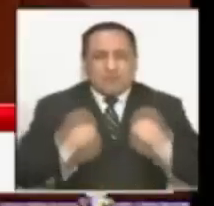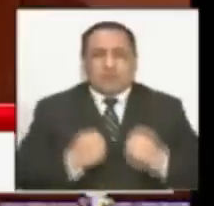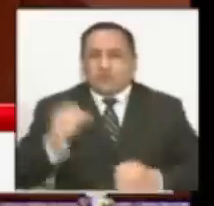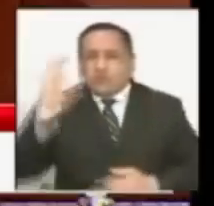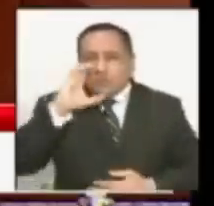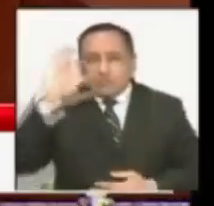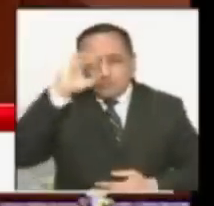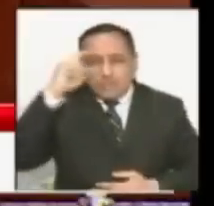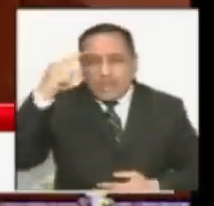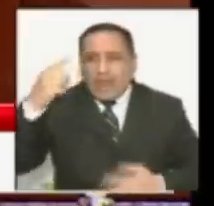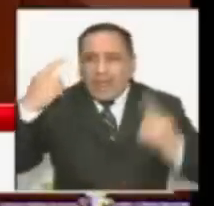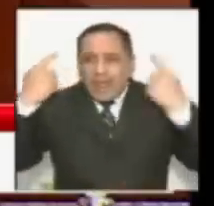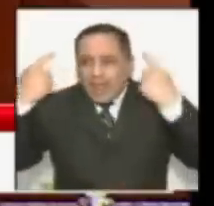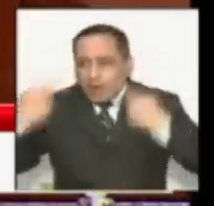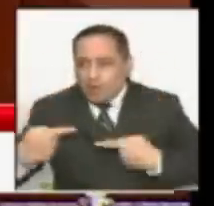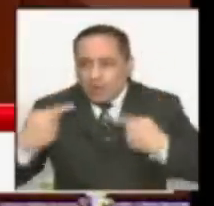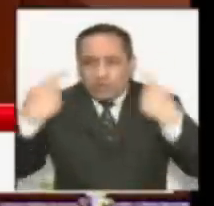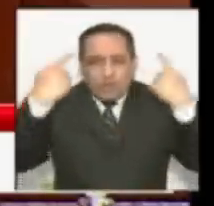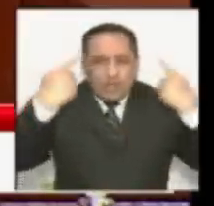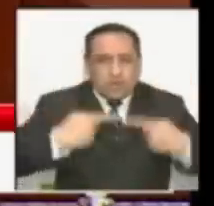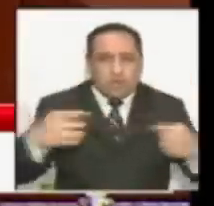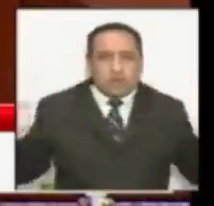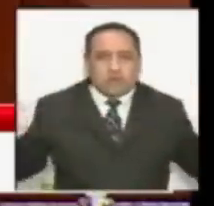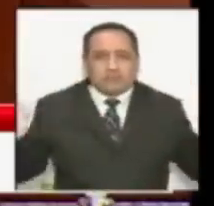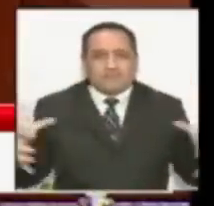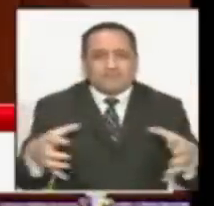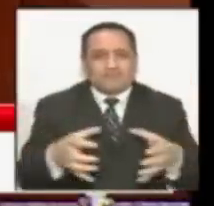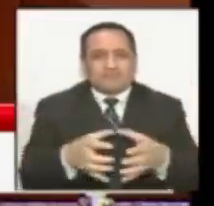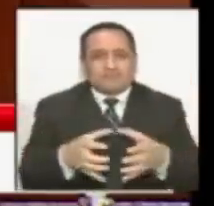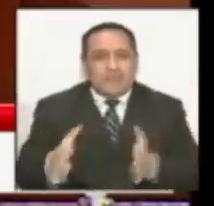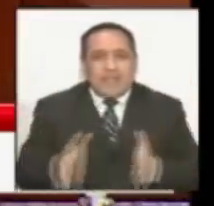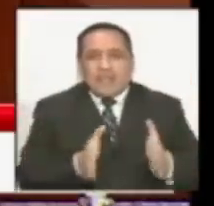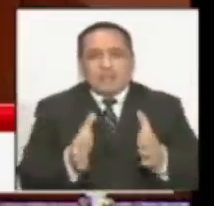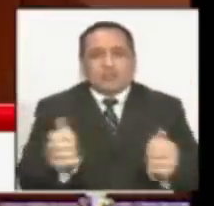encontrar consensos o caminos compartidos,